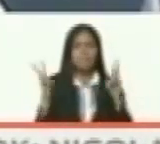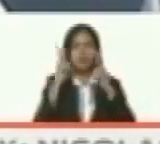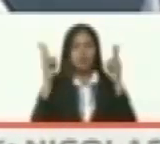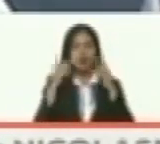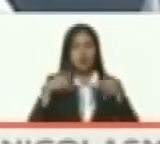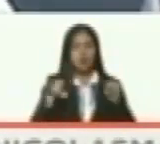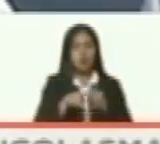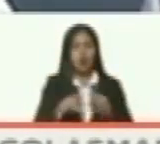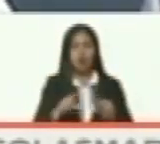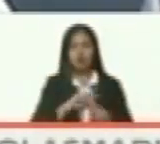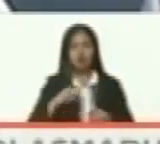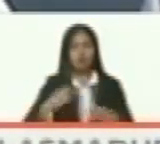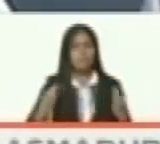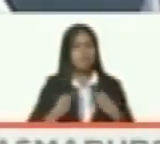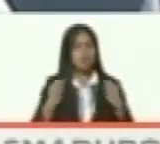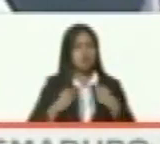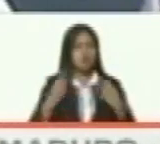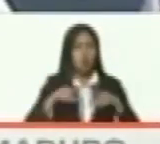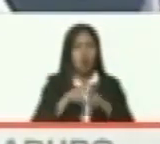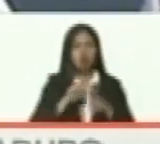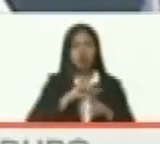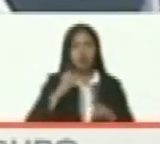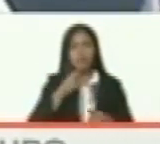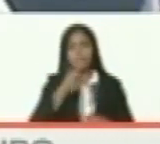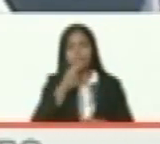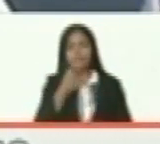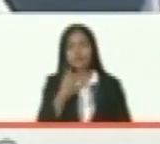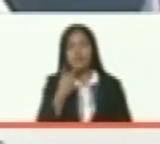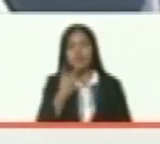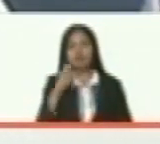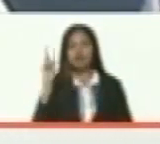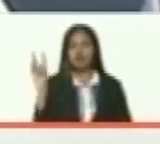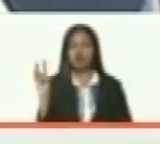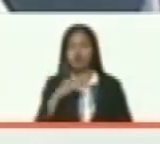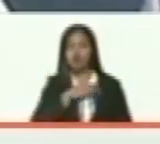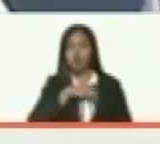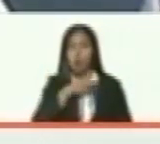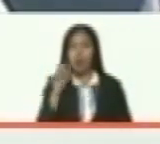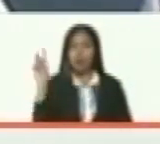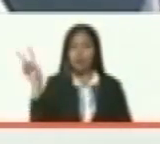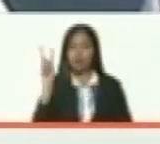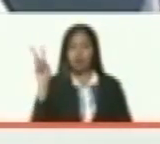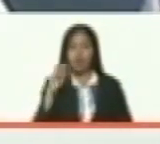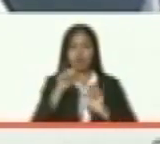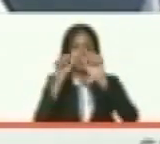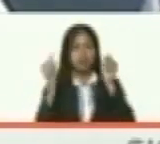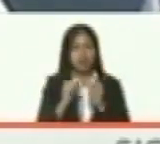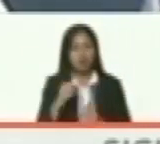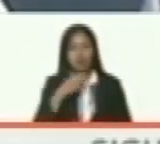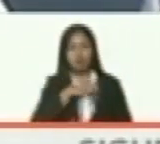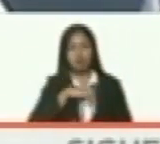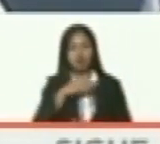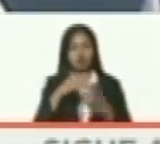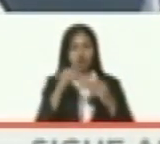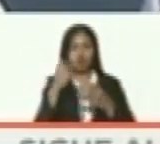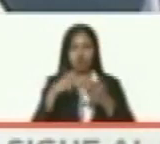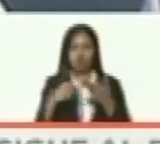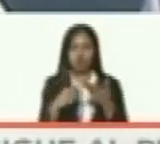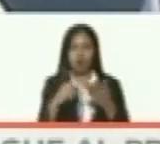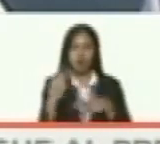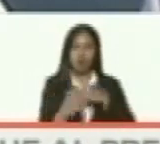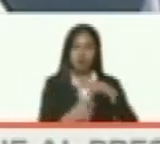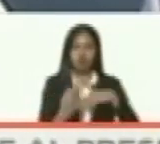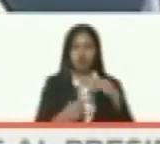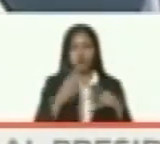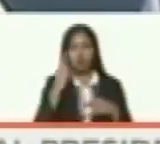viva la misión Venezuela Bella, las misiones. El sistema de misiones y grandes misiones de la